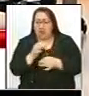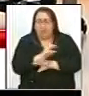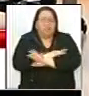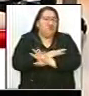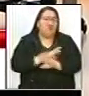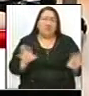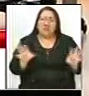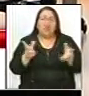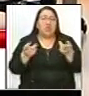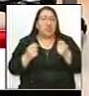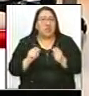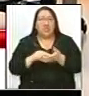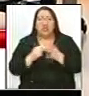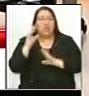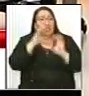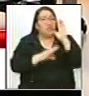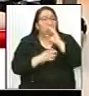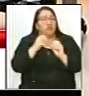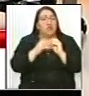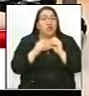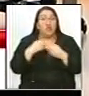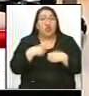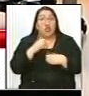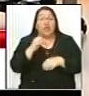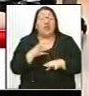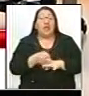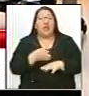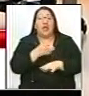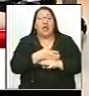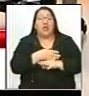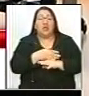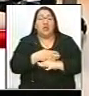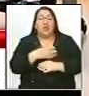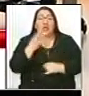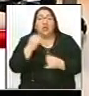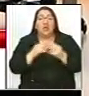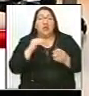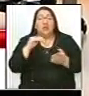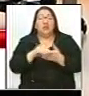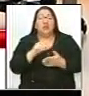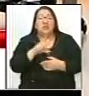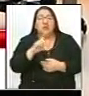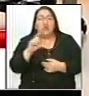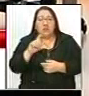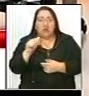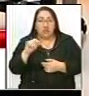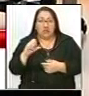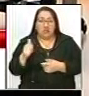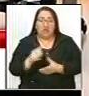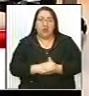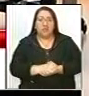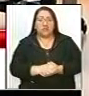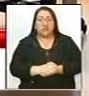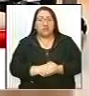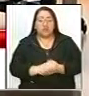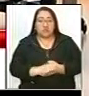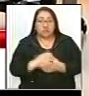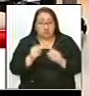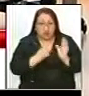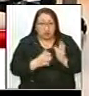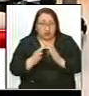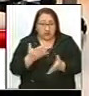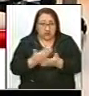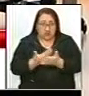que estoy tratando es de buscar una salida. Yo, como le digo, yo ayer fui donde la señora JICA, les dije que íbamos a preparar una